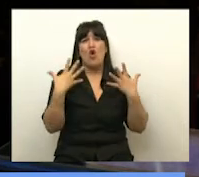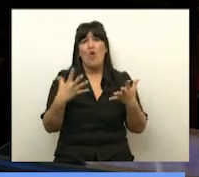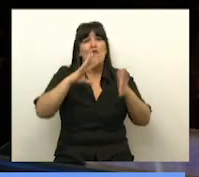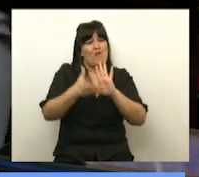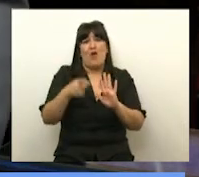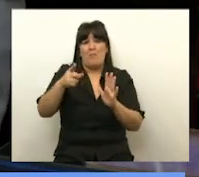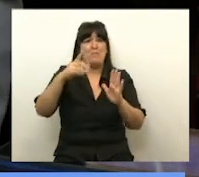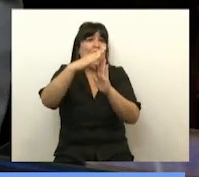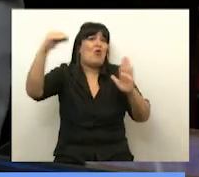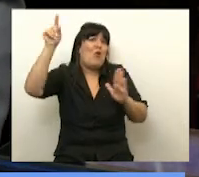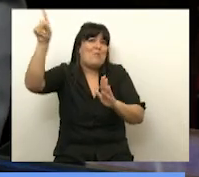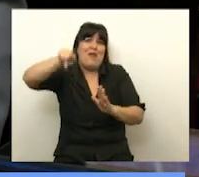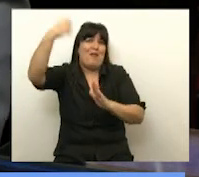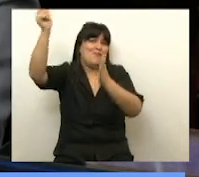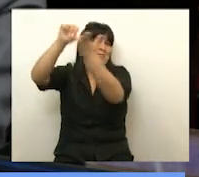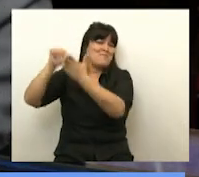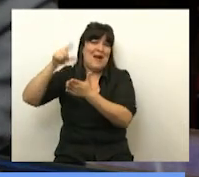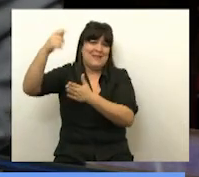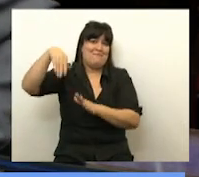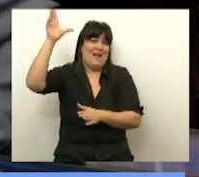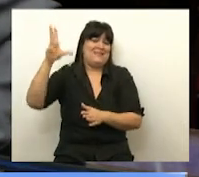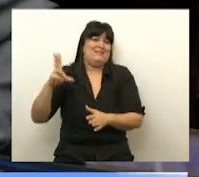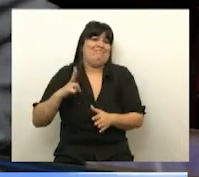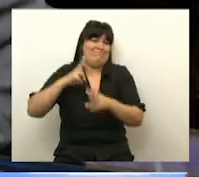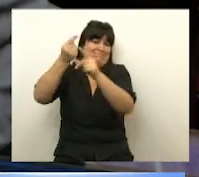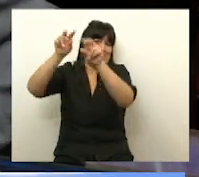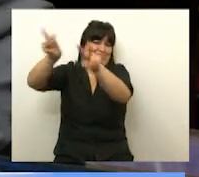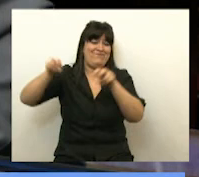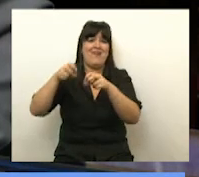peor del modelo neoliberal en el mundo. La pelea y la lucha